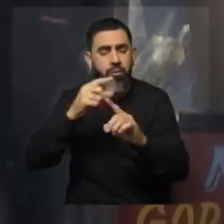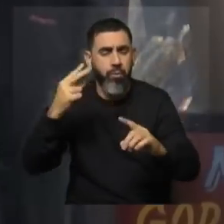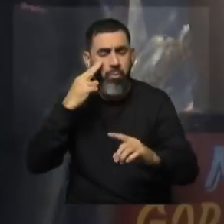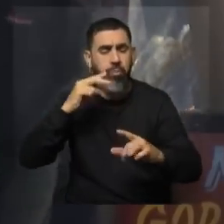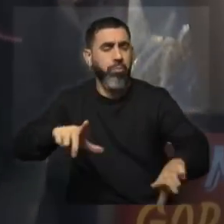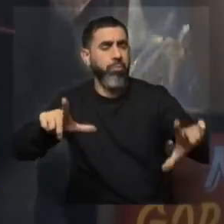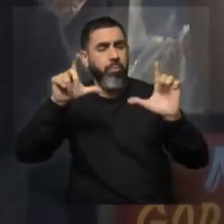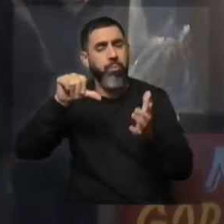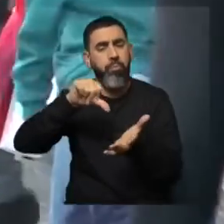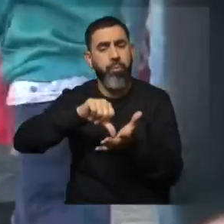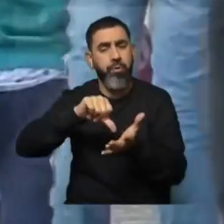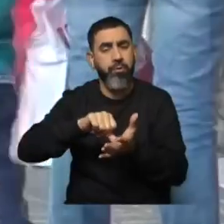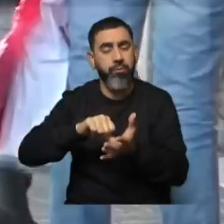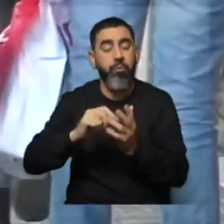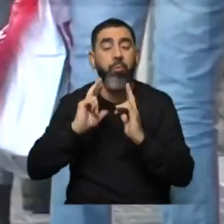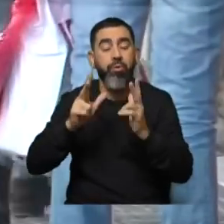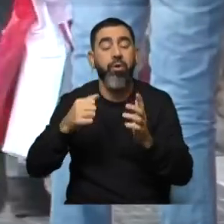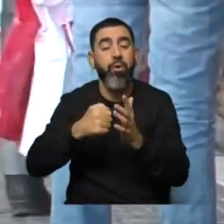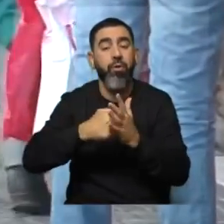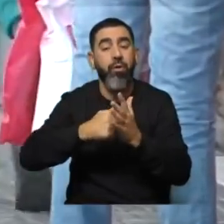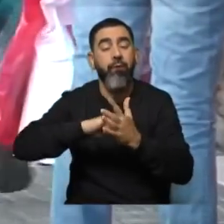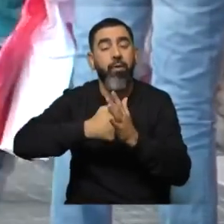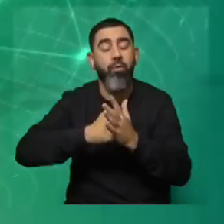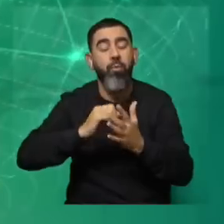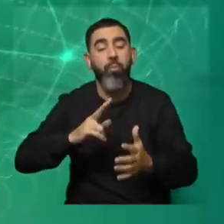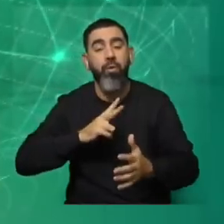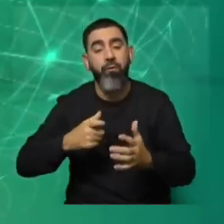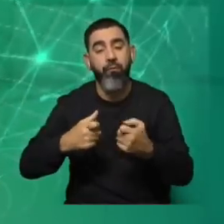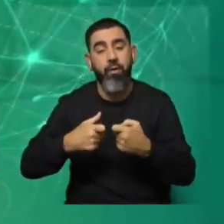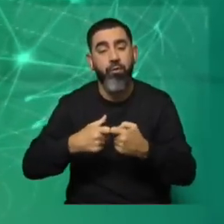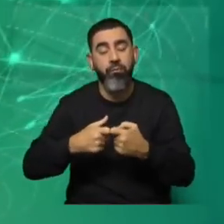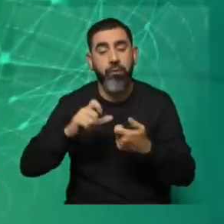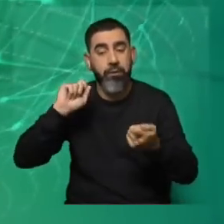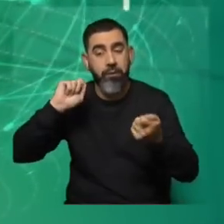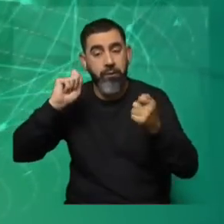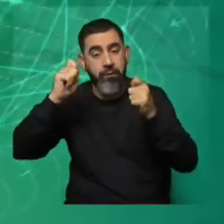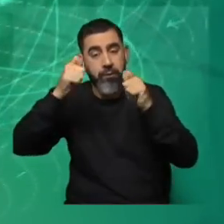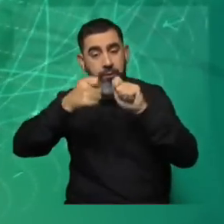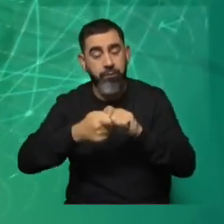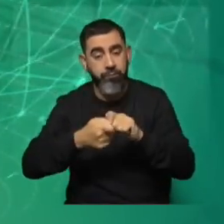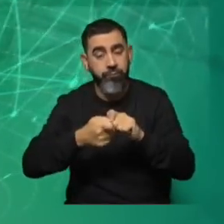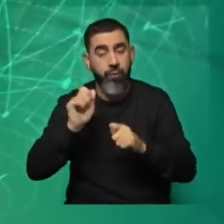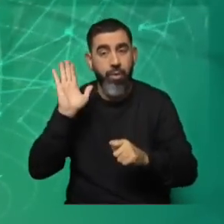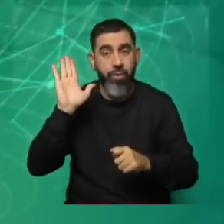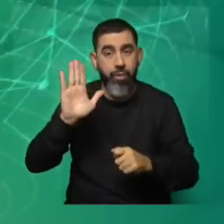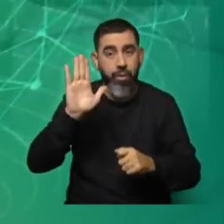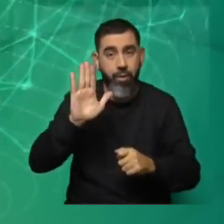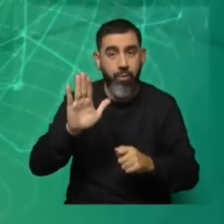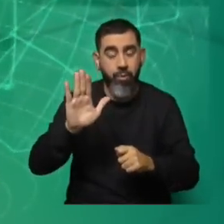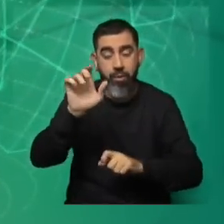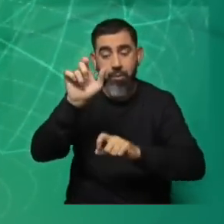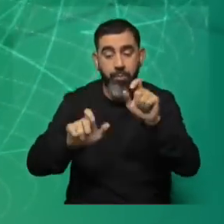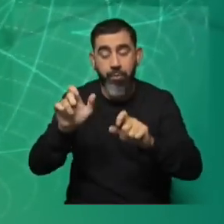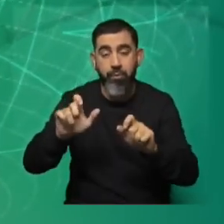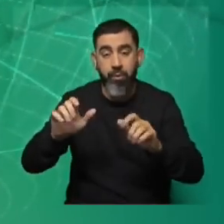afectar la imagen del país como afirma la asociación de banco privados reestructurar la deuda a